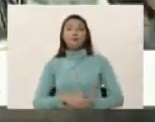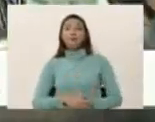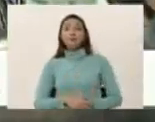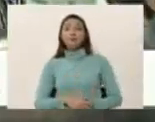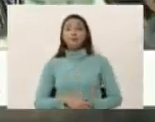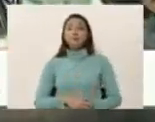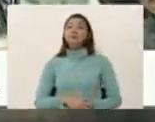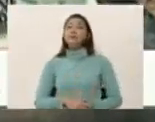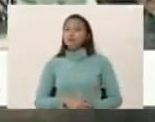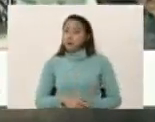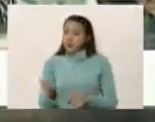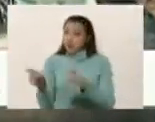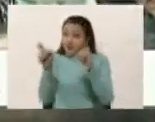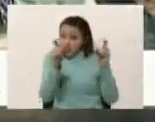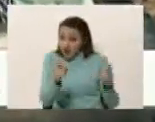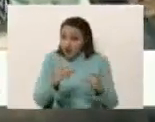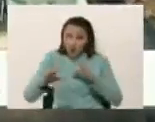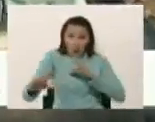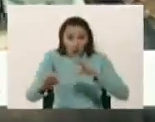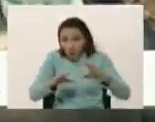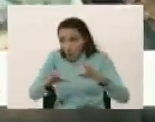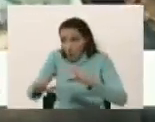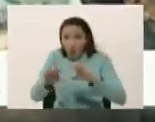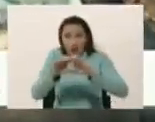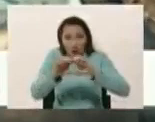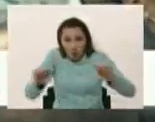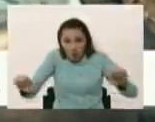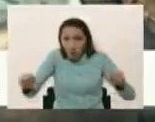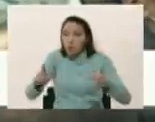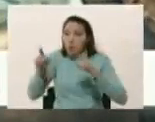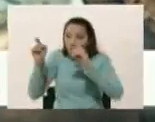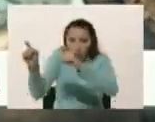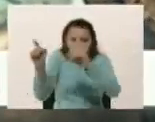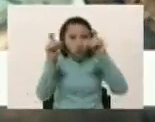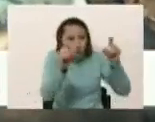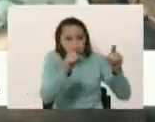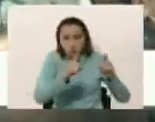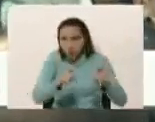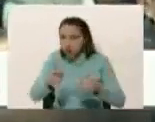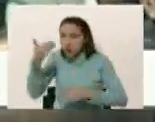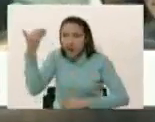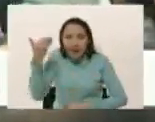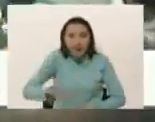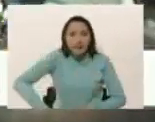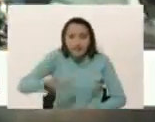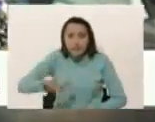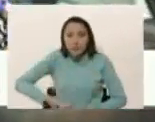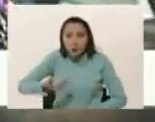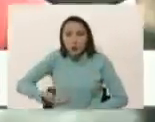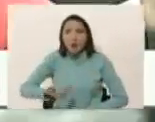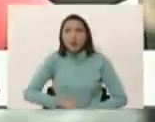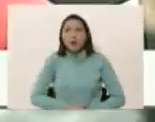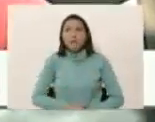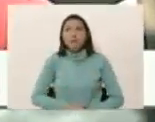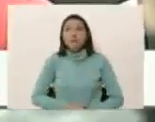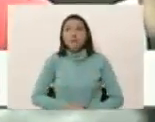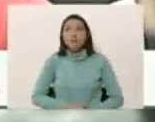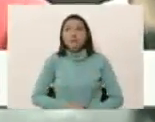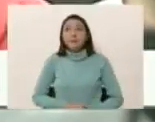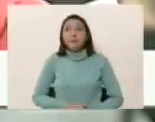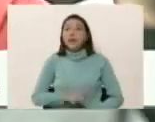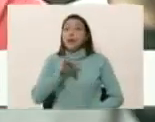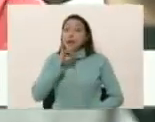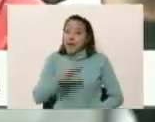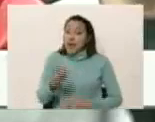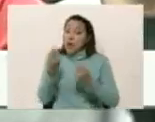invitó a conversar lo invito a que hagamos pedagogía con esto y lejos de contar y será contar la historia